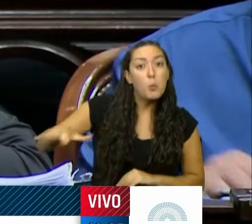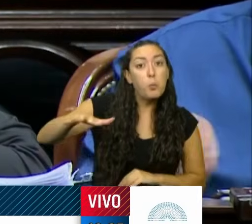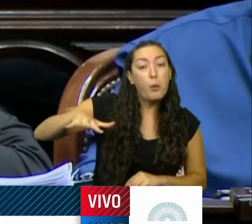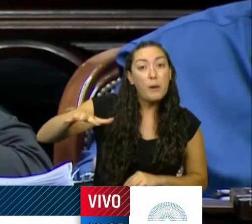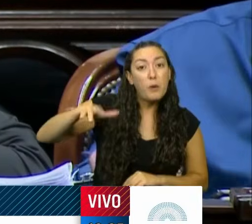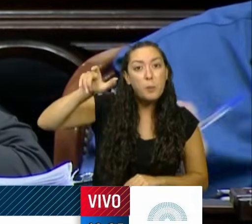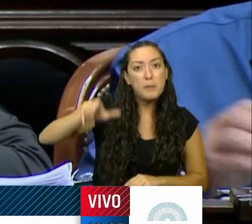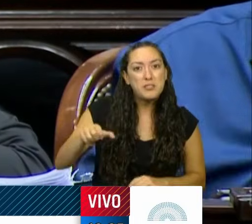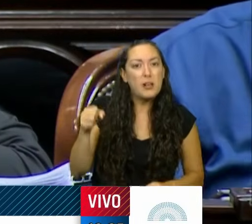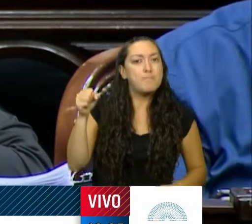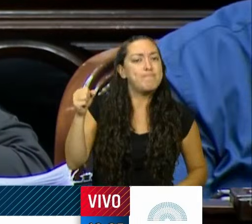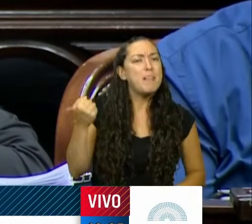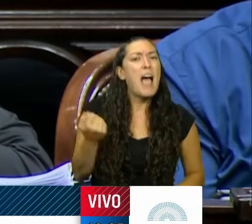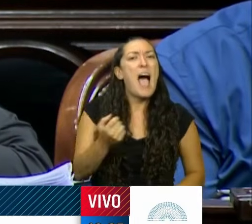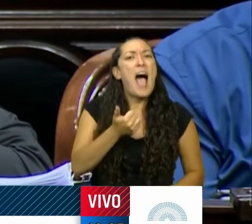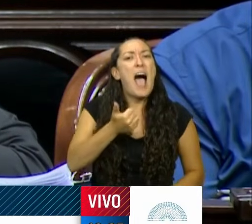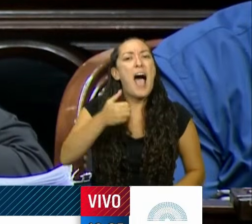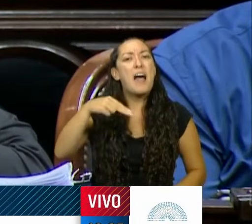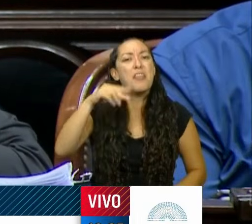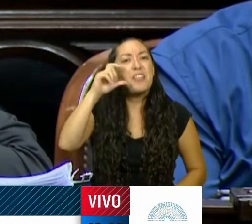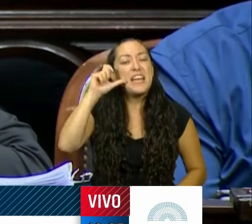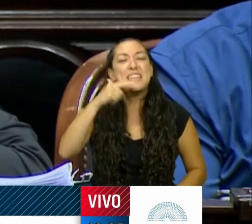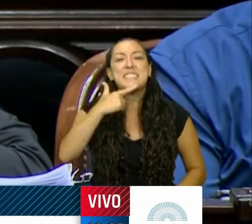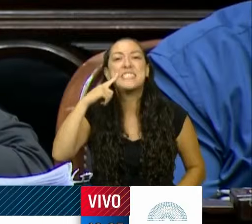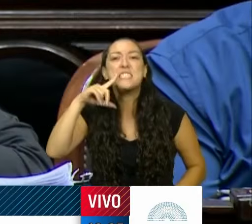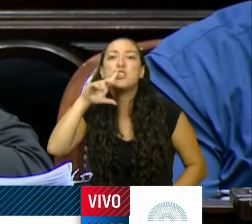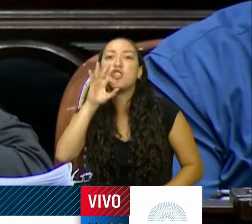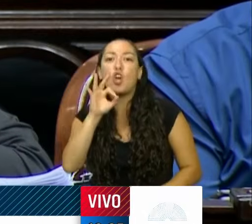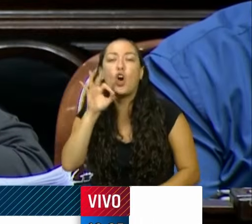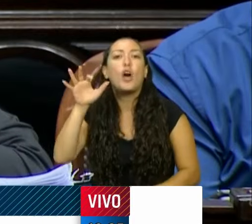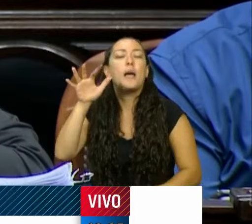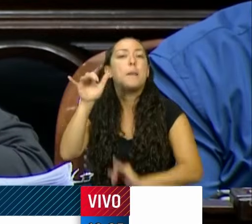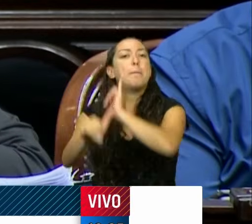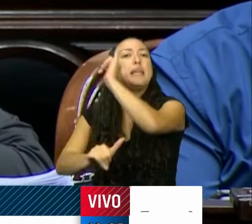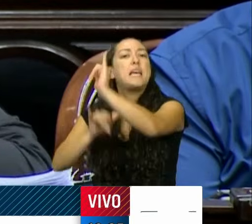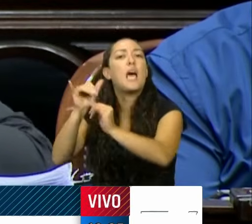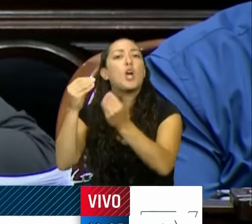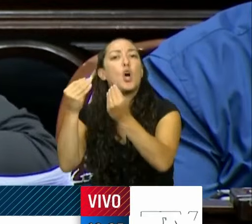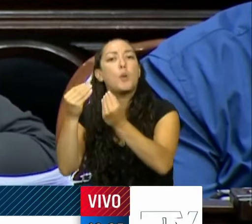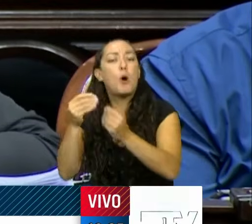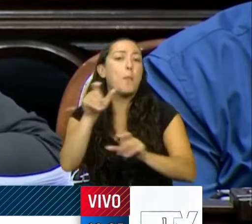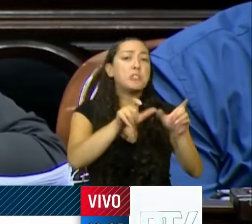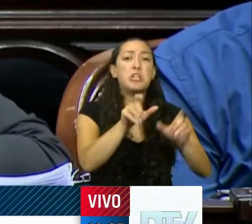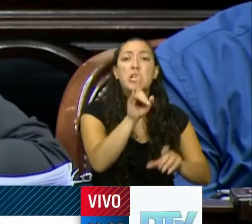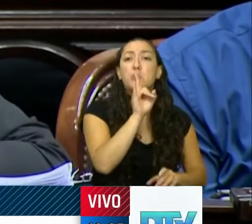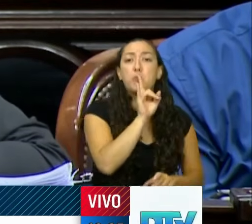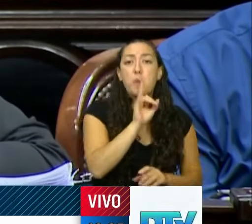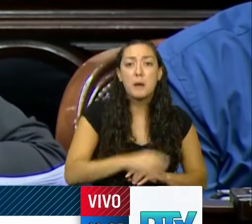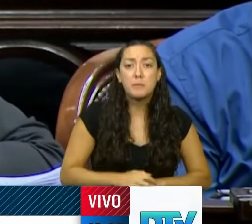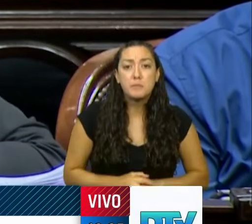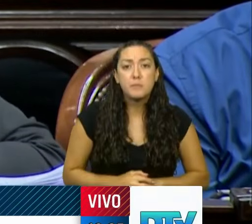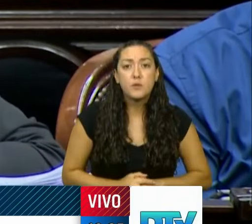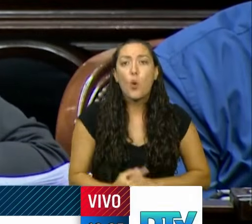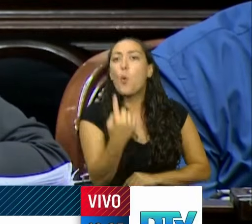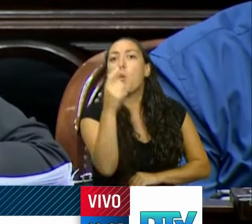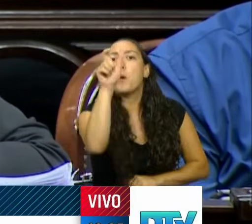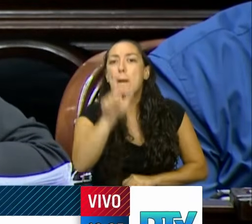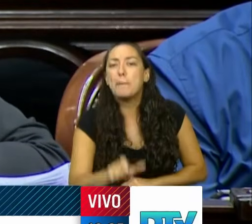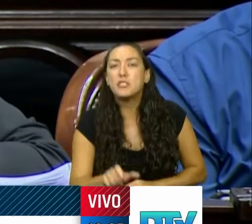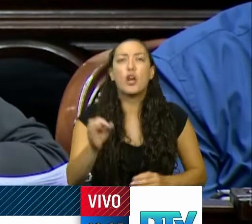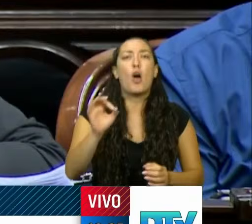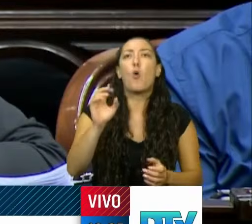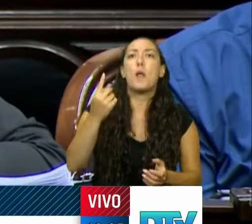Andresito, o esos tucumanos. Y no estoy hablando de ningún tucumano, ningún salteño,